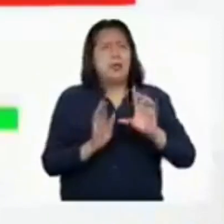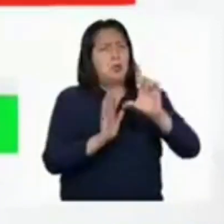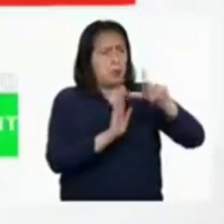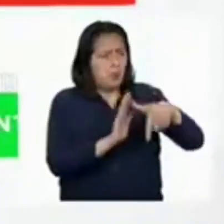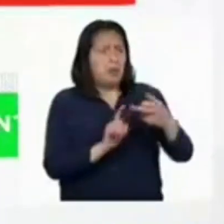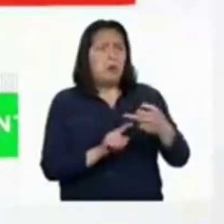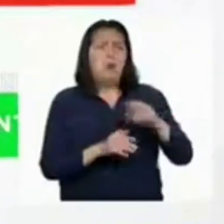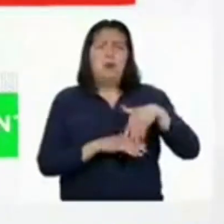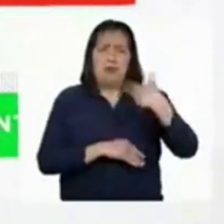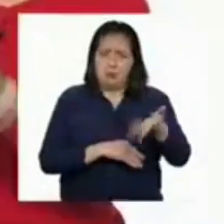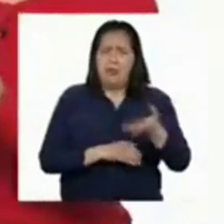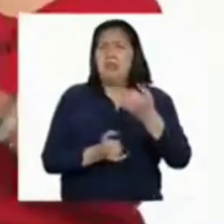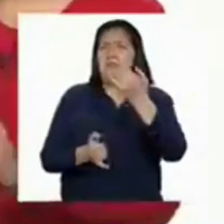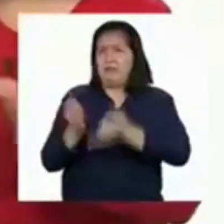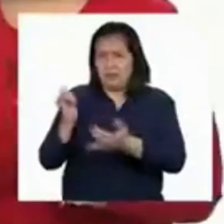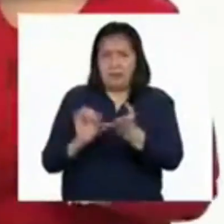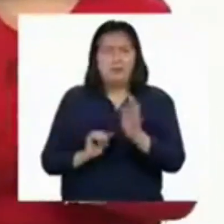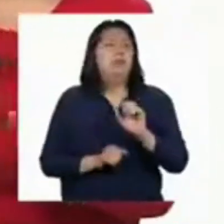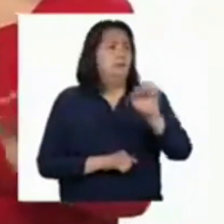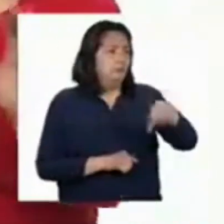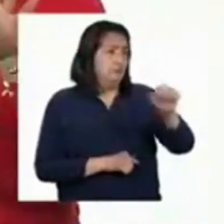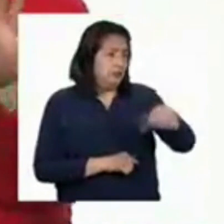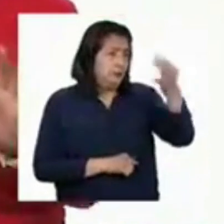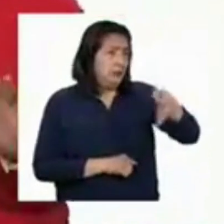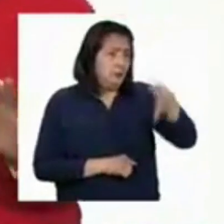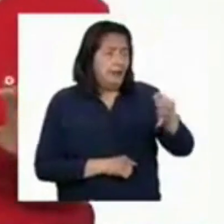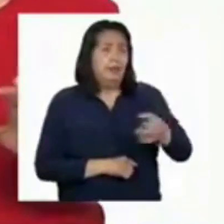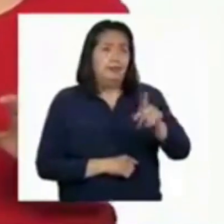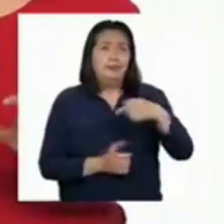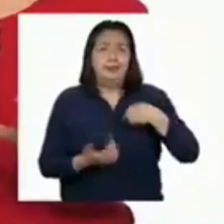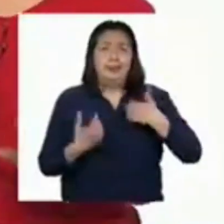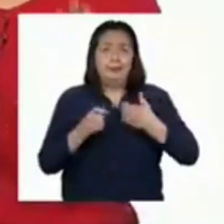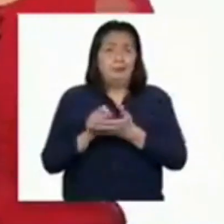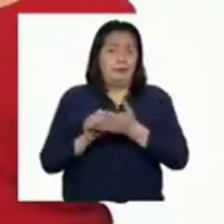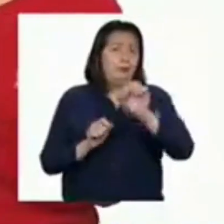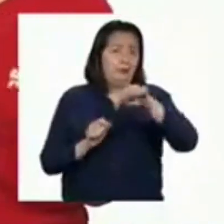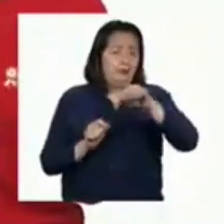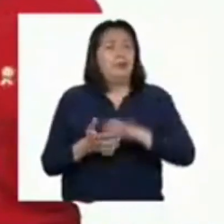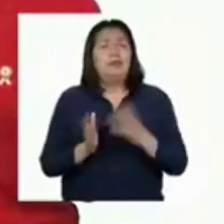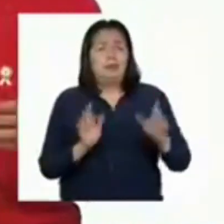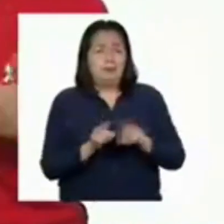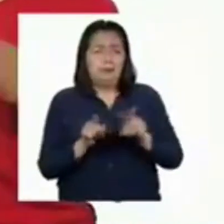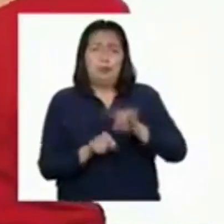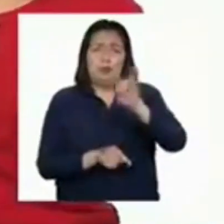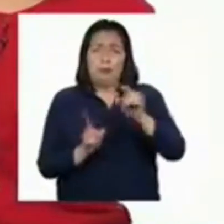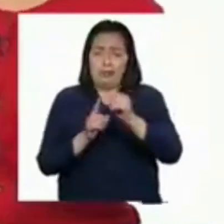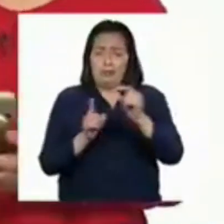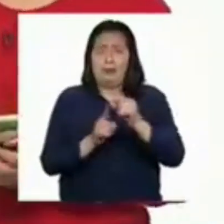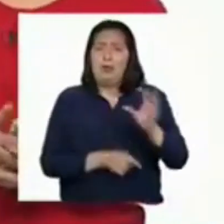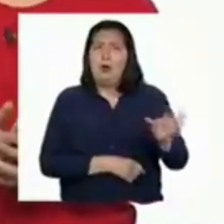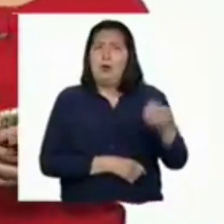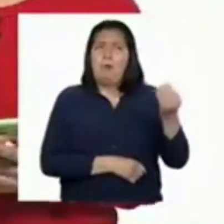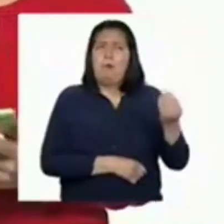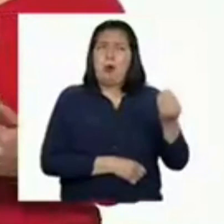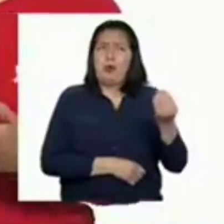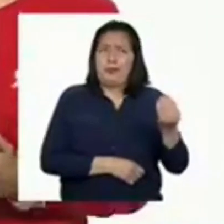luego, después, finalmente. Es cierto, Richard y Nicole, justo tengo esto en mis apuntes. También usamos la palabra porque para